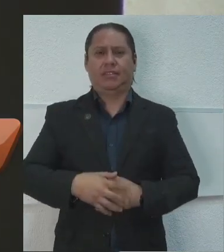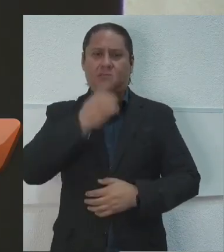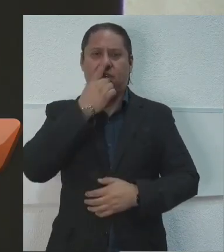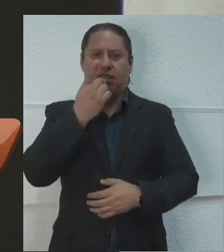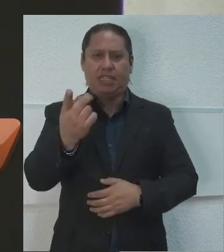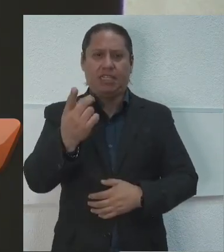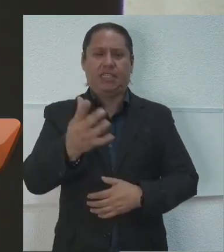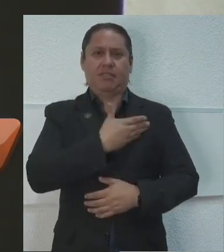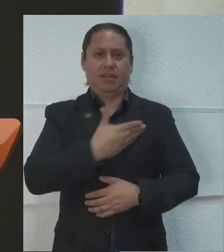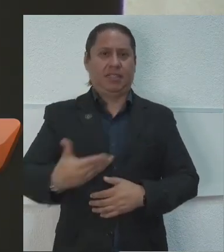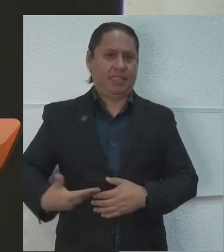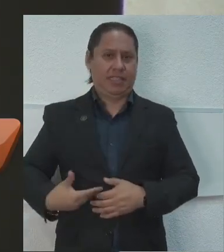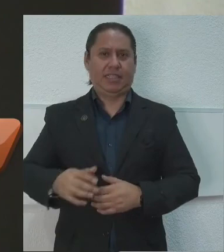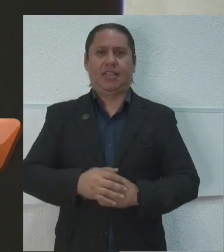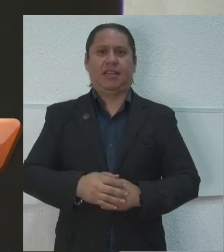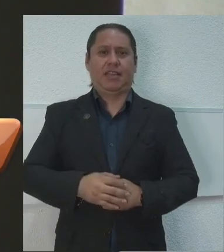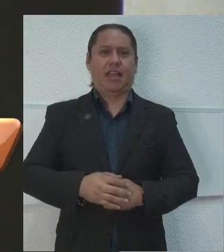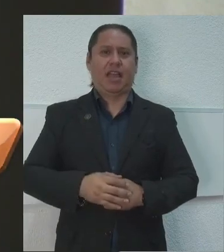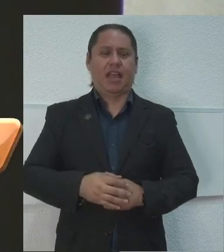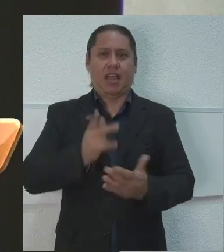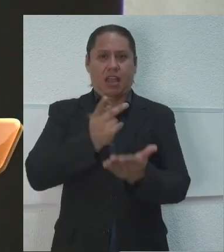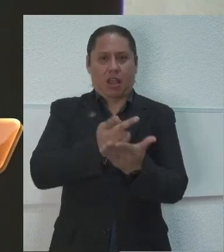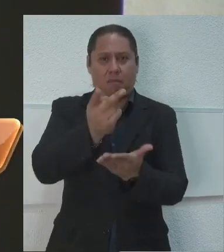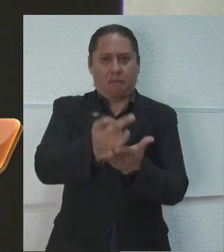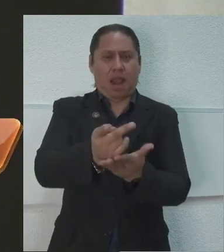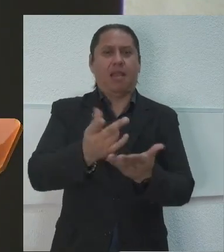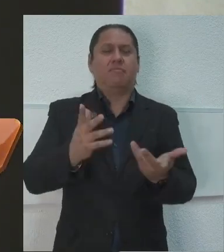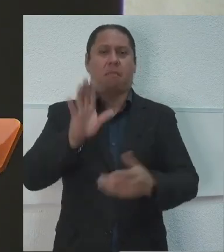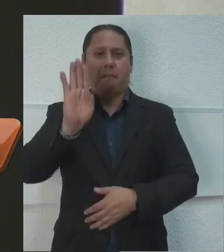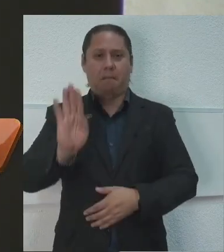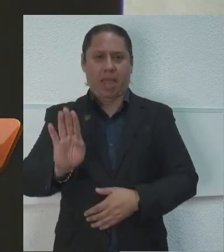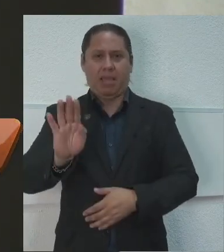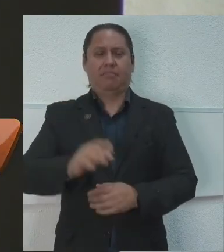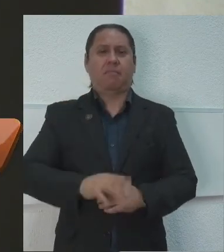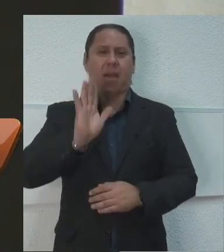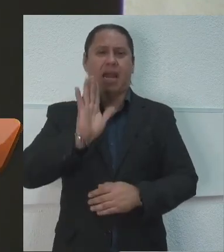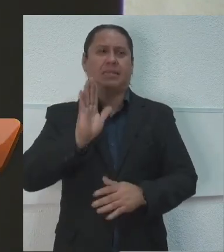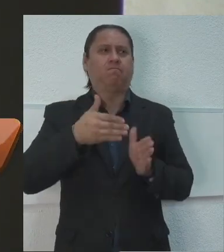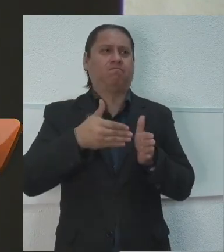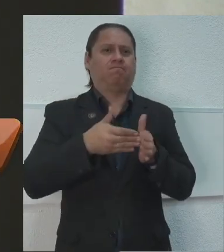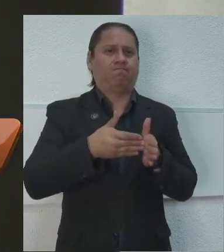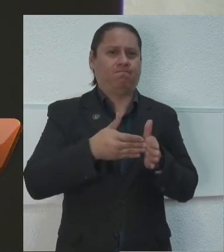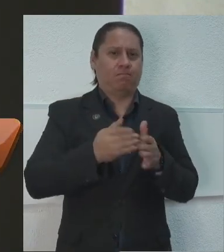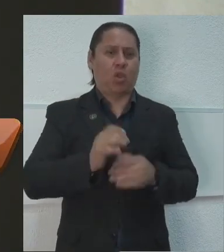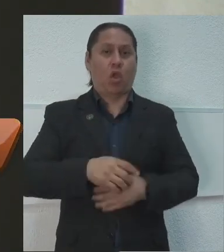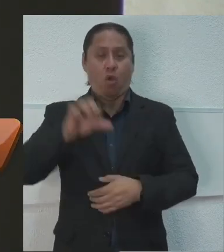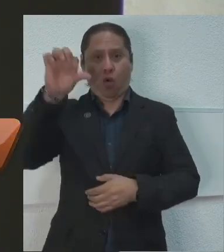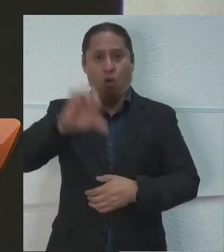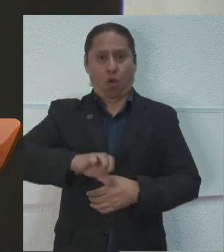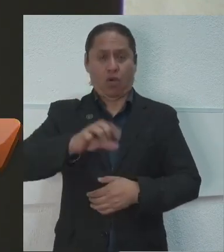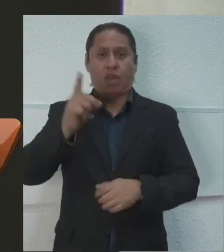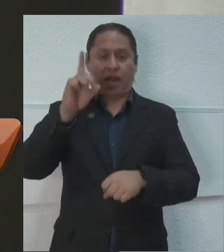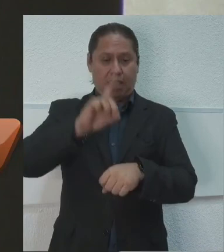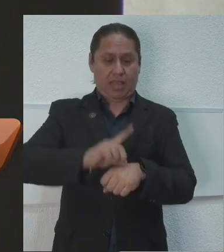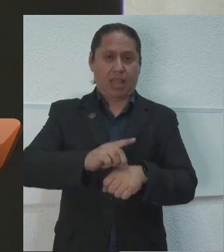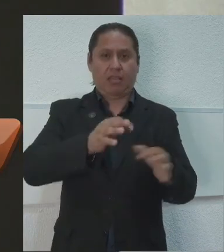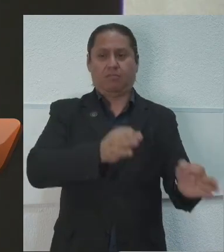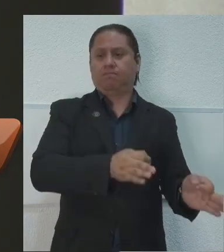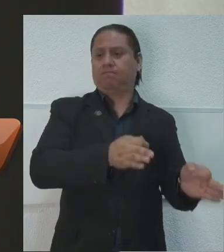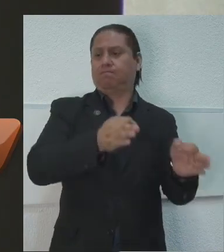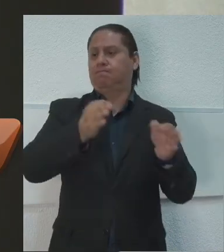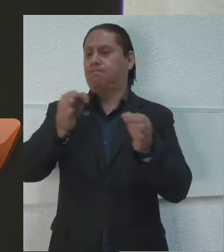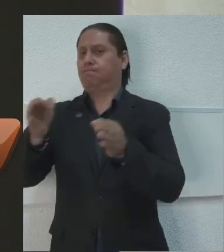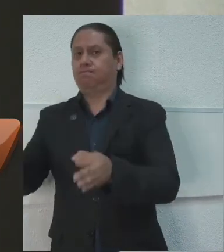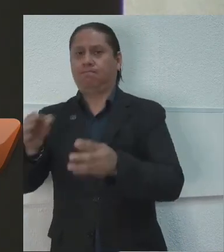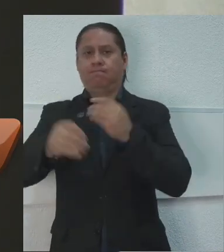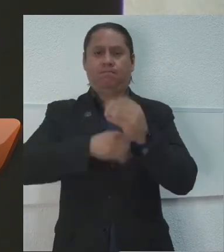presidente, el Plan B, a leyes secundarias, va a ser limitada. Por eso qué bueno que el día de hoy se pospuso la